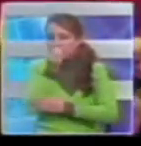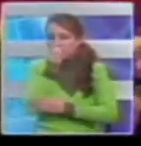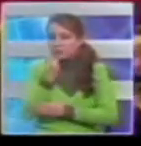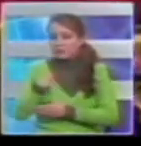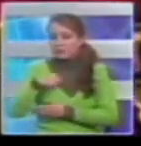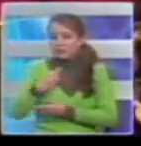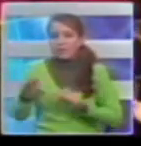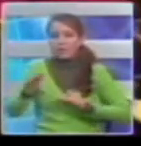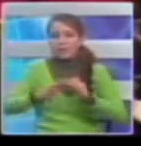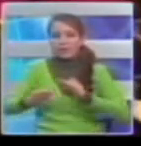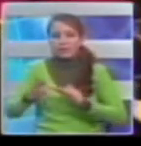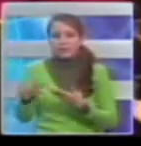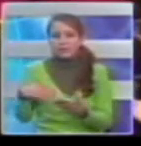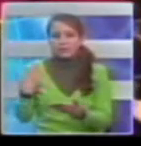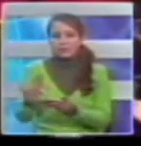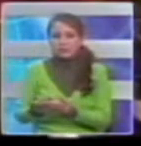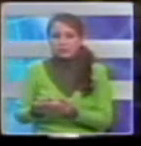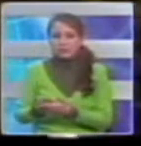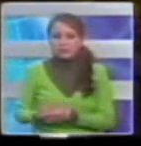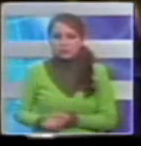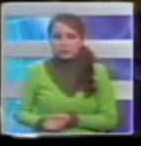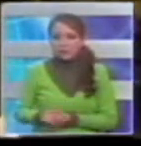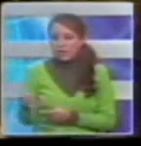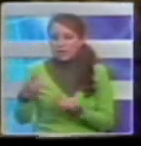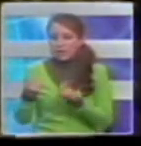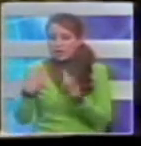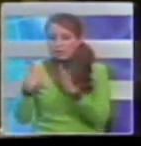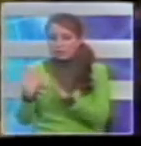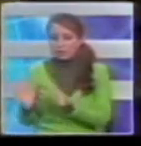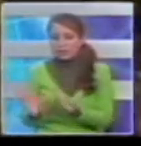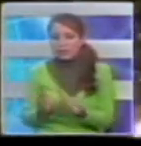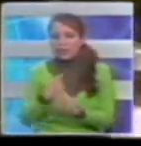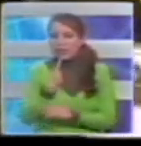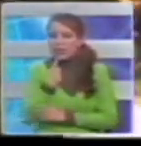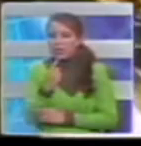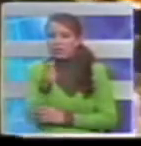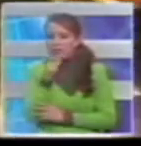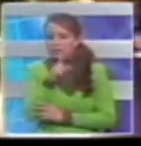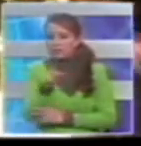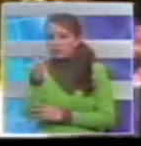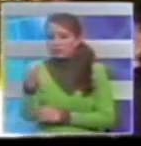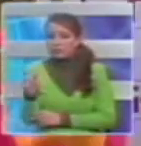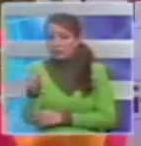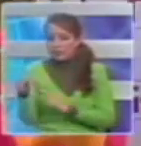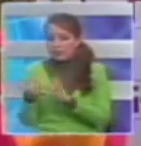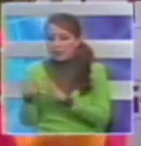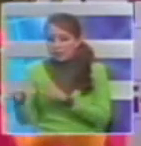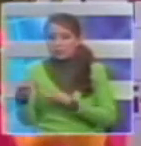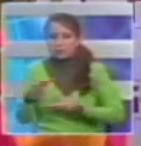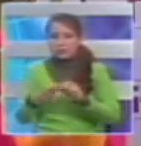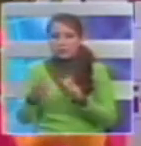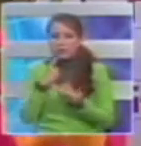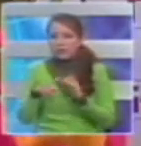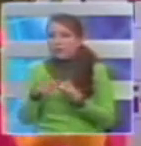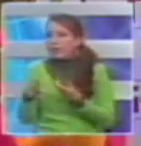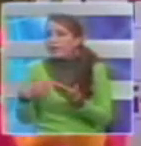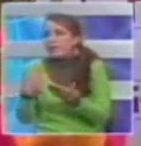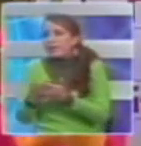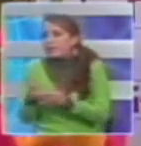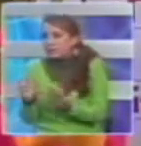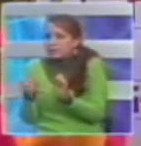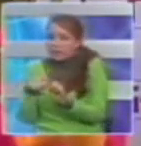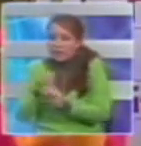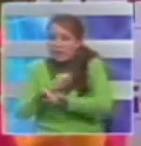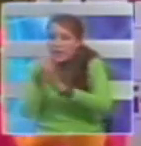nuestros vendedores están ya preparados para indicarles a los clientes, decirle, bueno, esta planta le va a dar en tal lugar. Como tenemos un